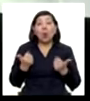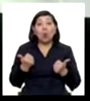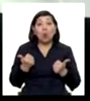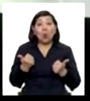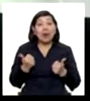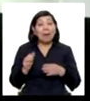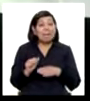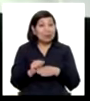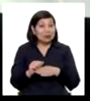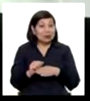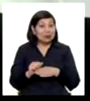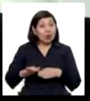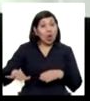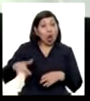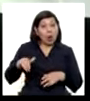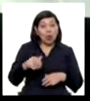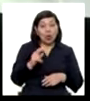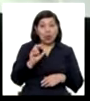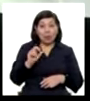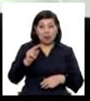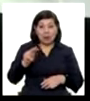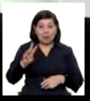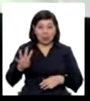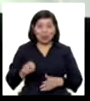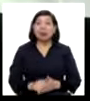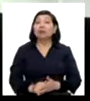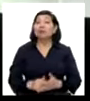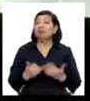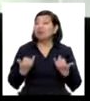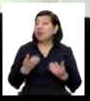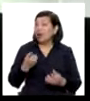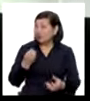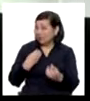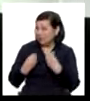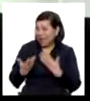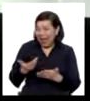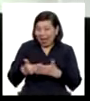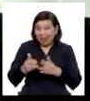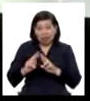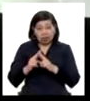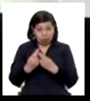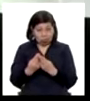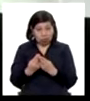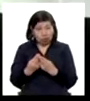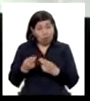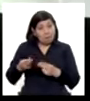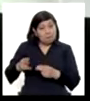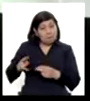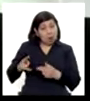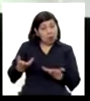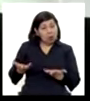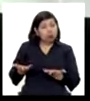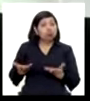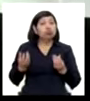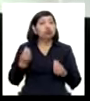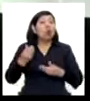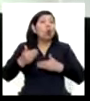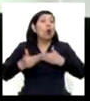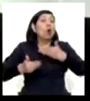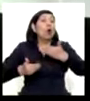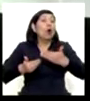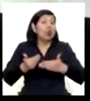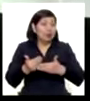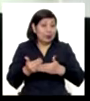buenas prácticas en igualdad de género 2024 OCITRAN. Y justo nos contaba, ¿no?, de esta gran convocatoria que se ha ido incrementando conforme han ido